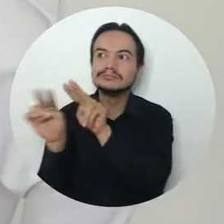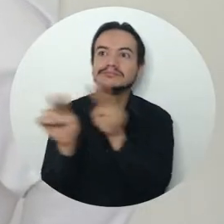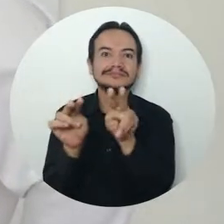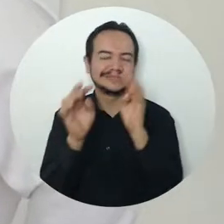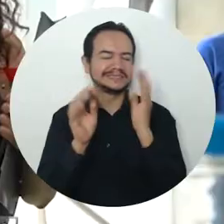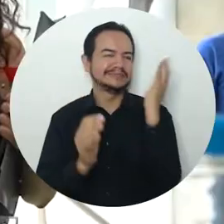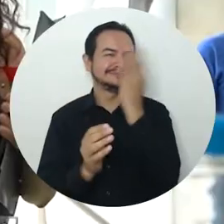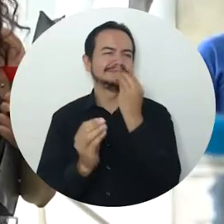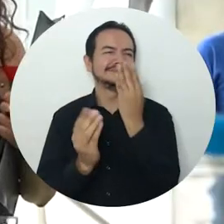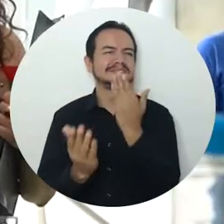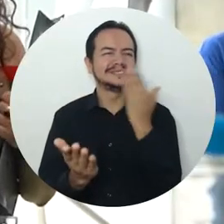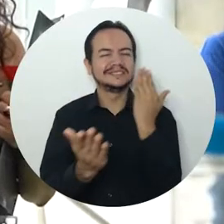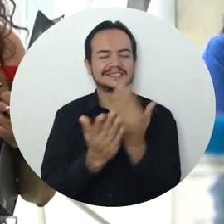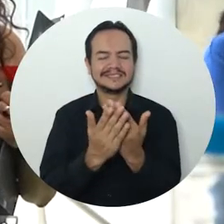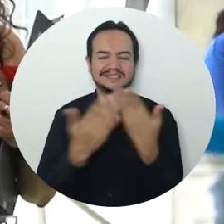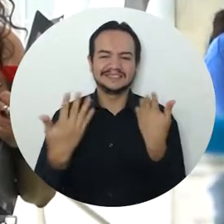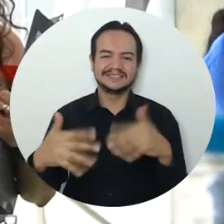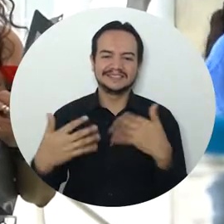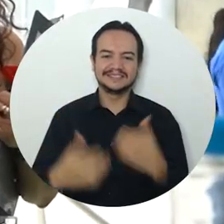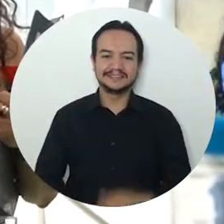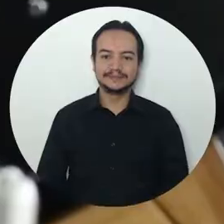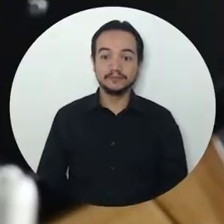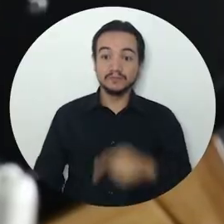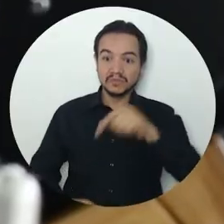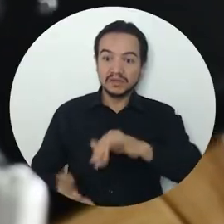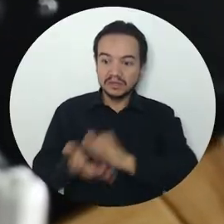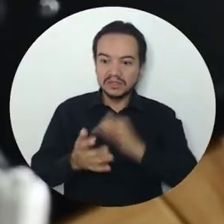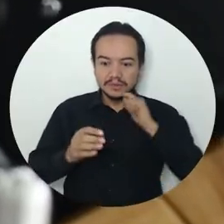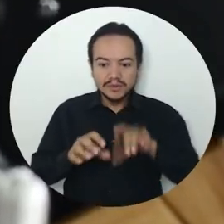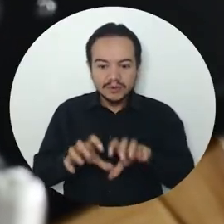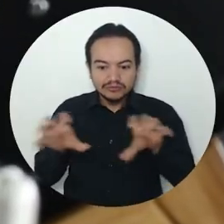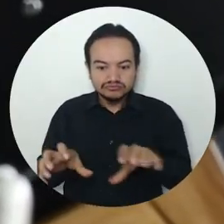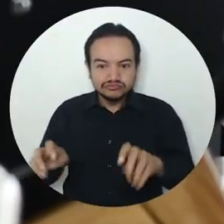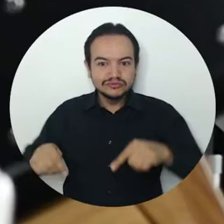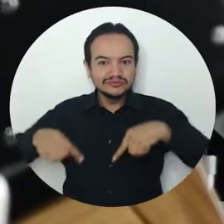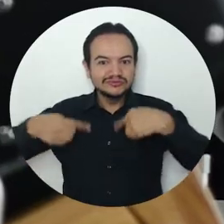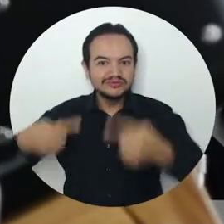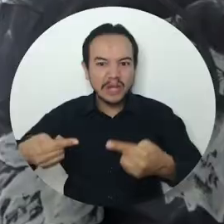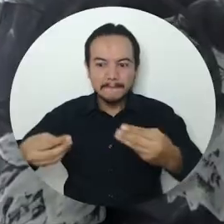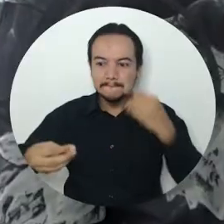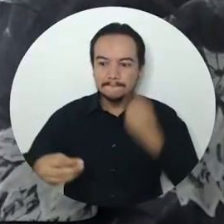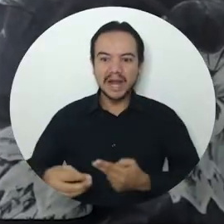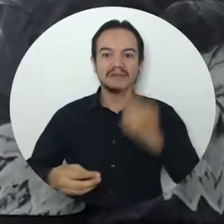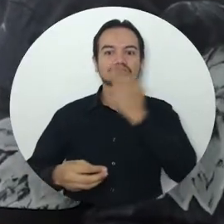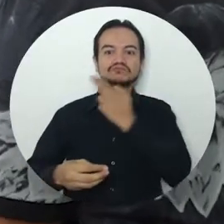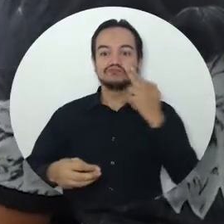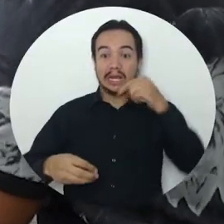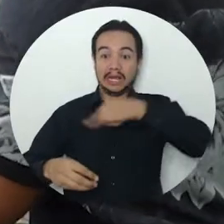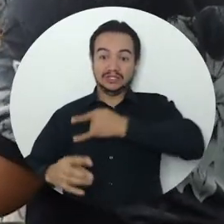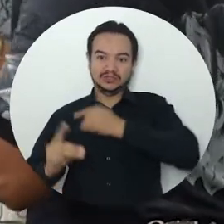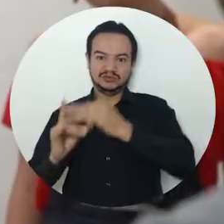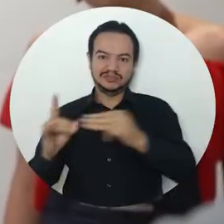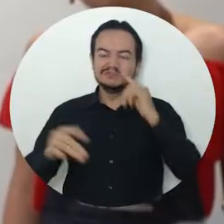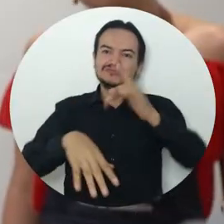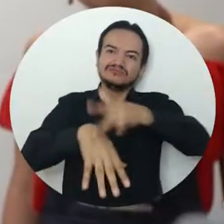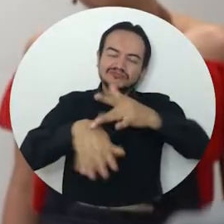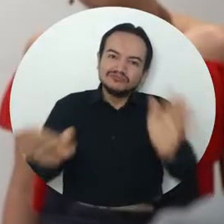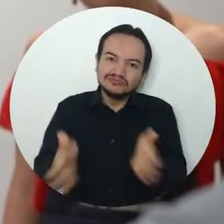también, digamos que las instalaciones, muchas gracias por... Ha sido una experiencia muy bonita. Con la realización de este tipo de